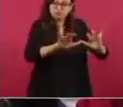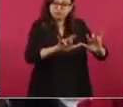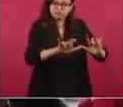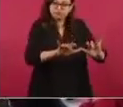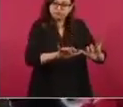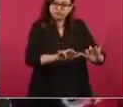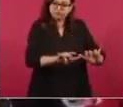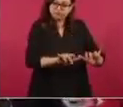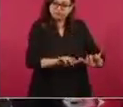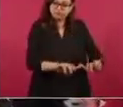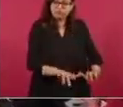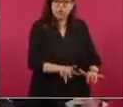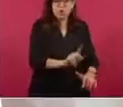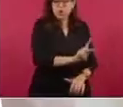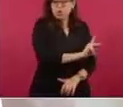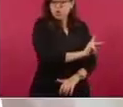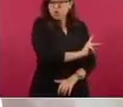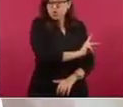editorialistas,